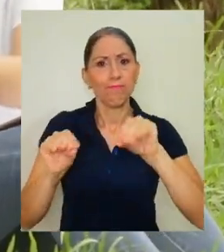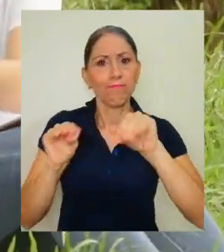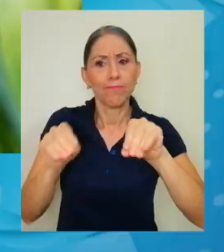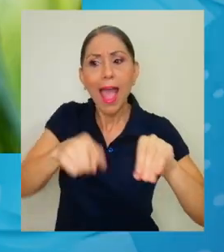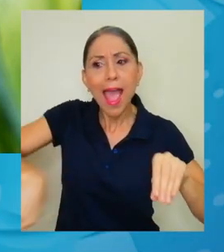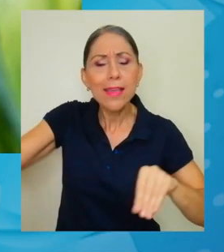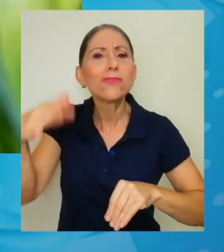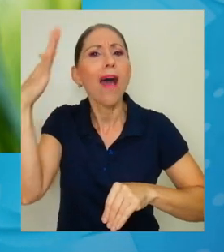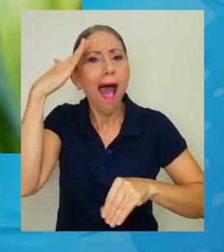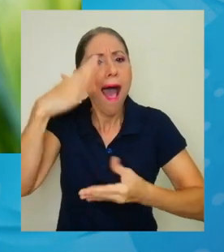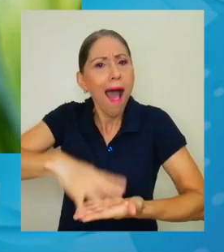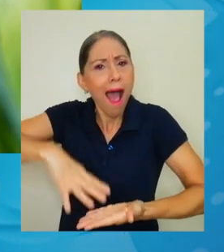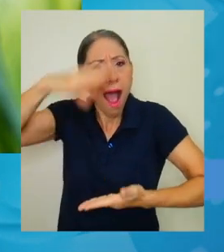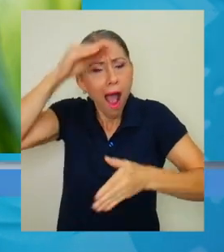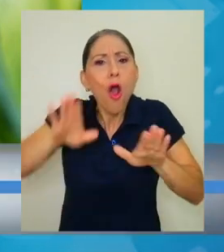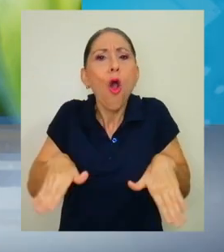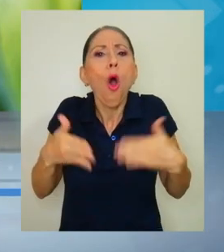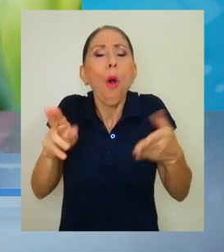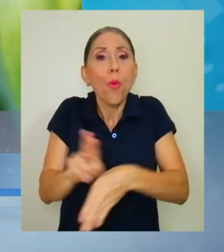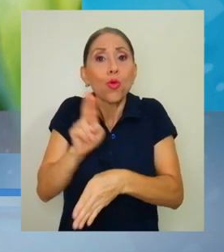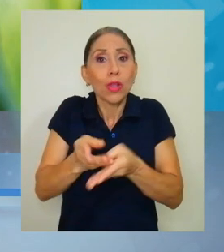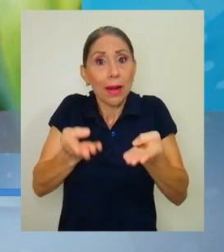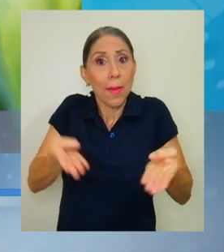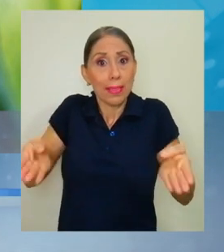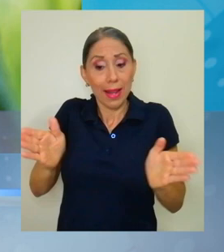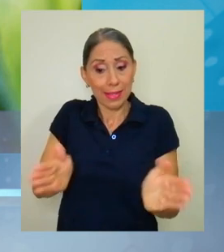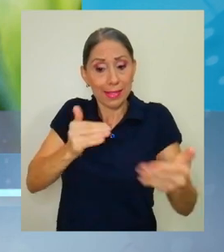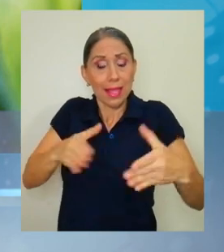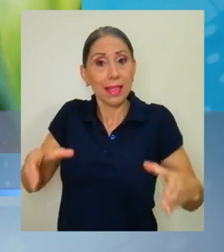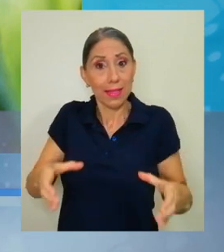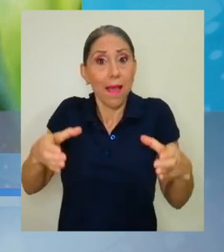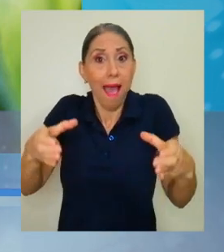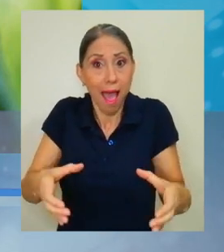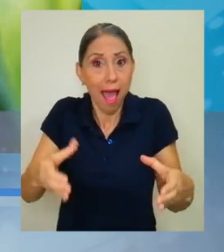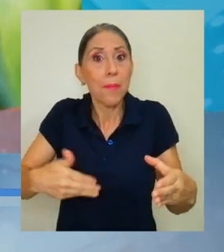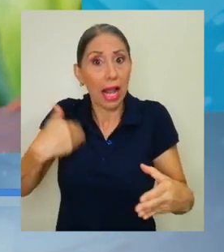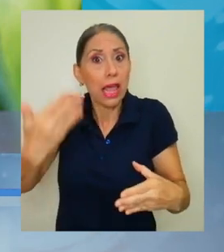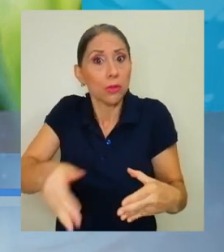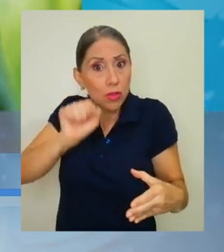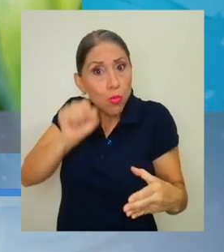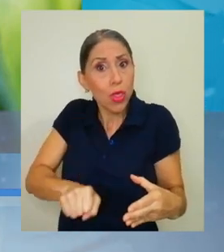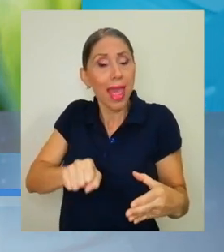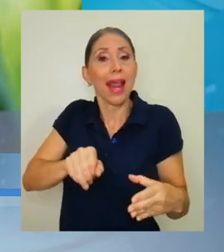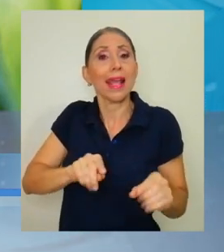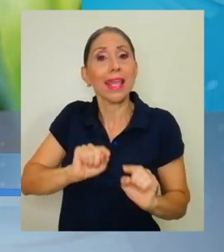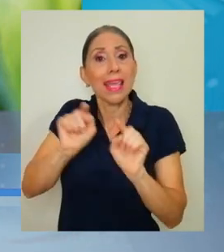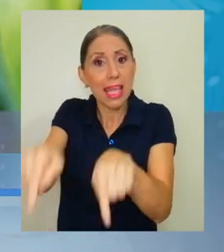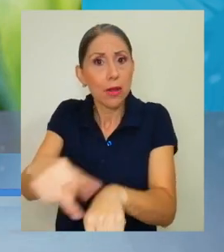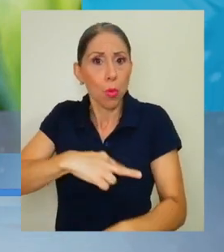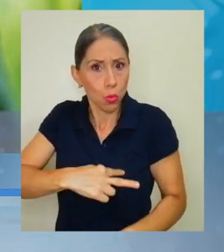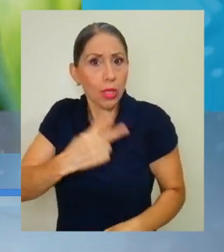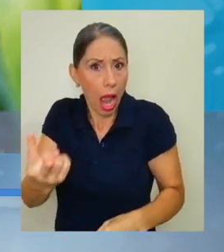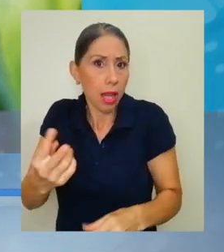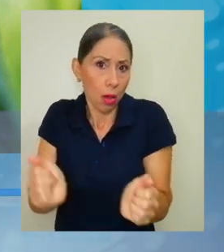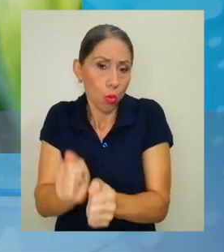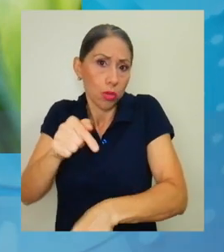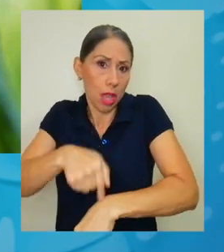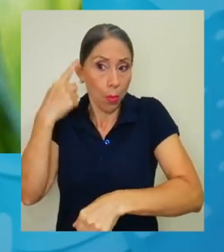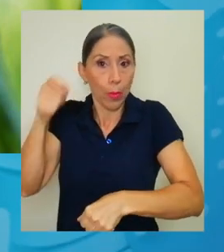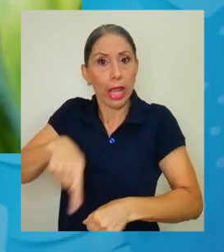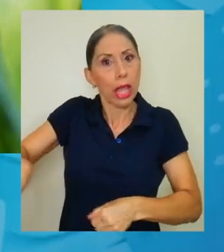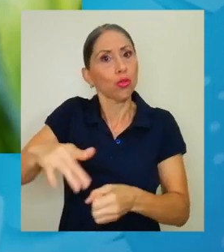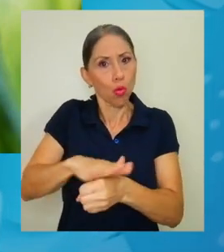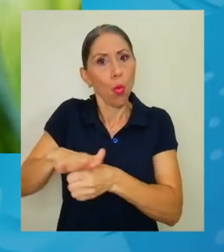luego puedan hacer, ¿verdad?, según disponibilidad de tiempo, porque es gente que elabora, ¿verdad?, que hace eso de manera voluntaria,